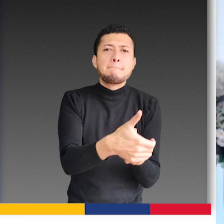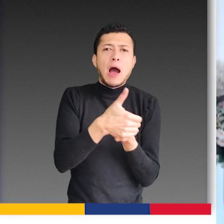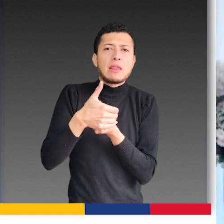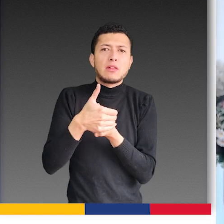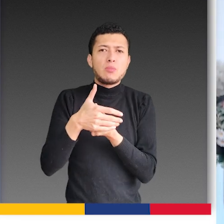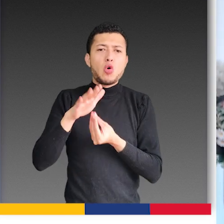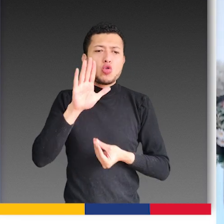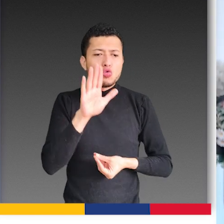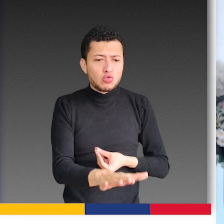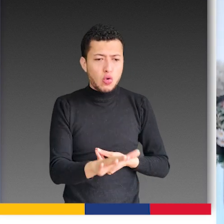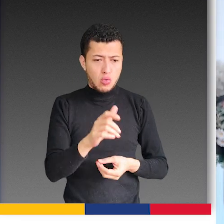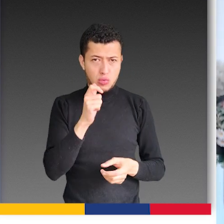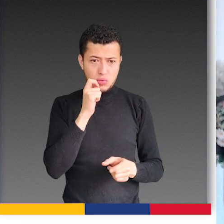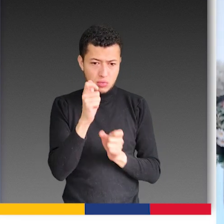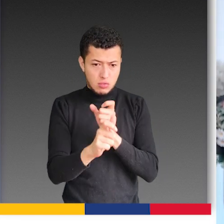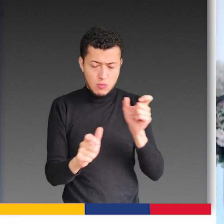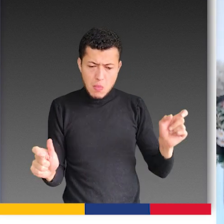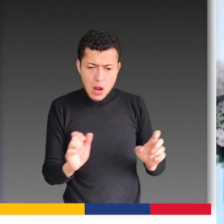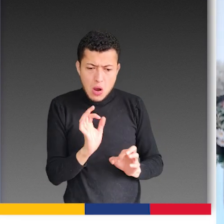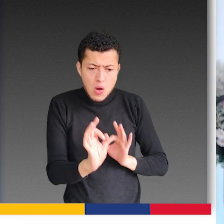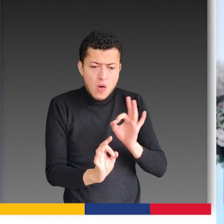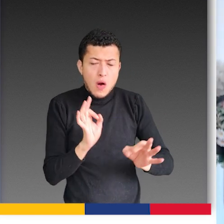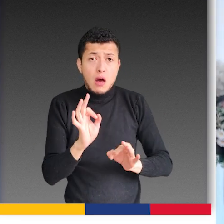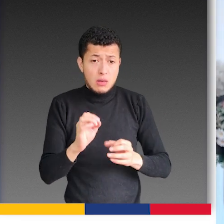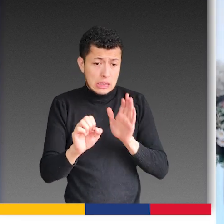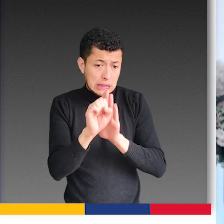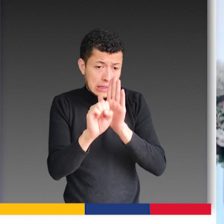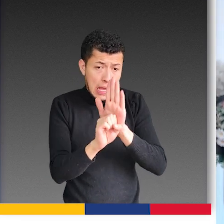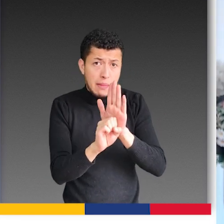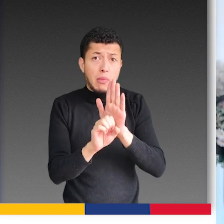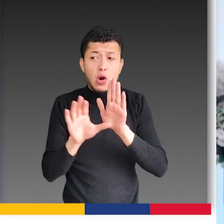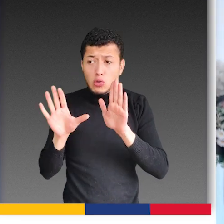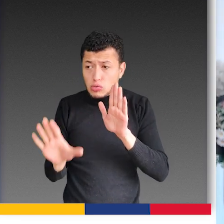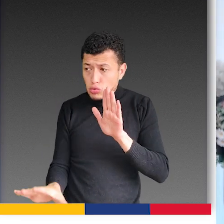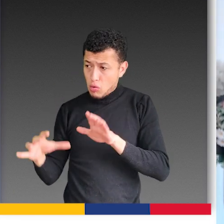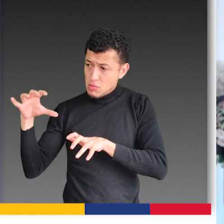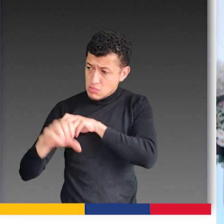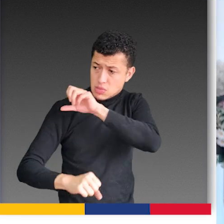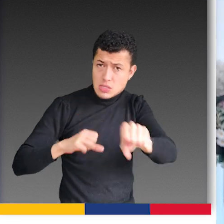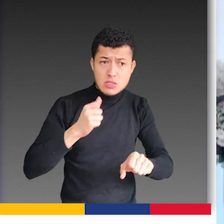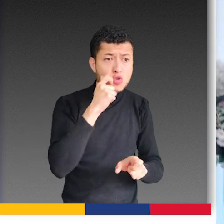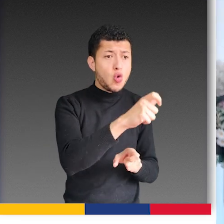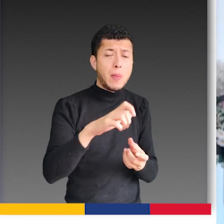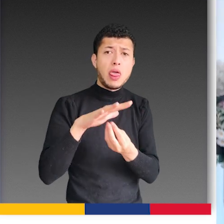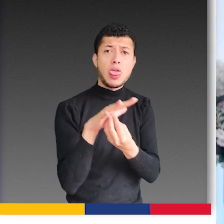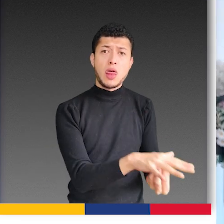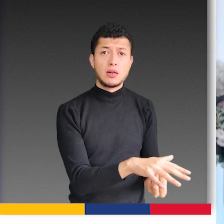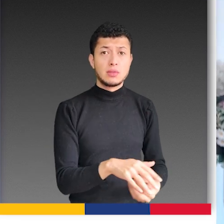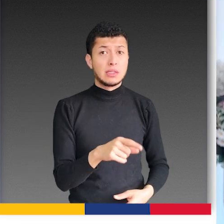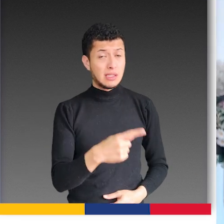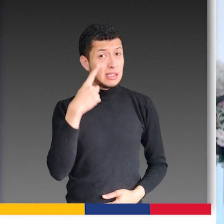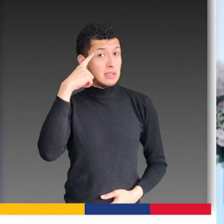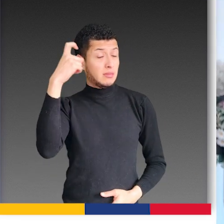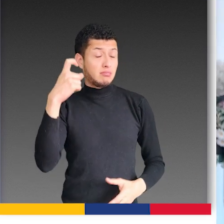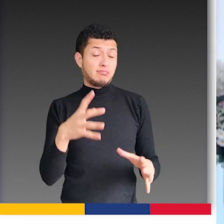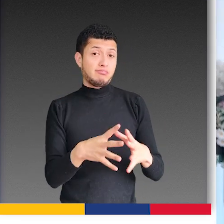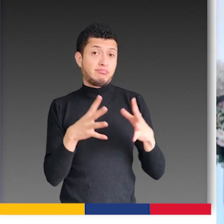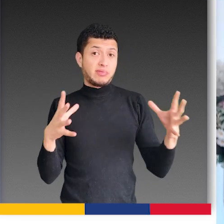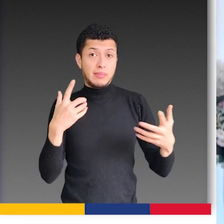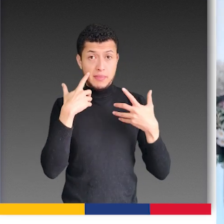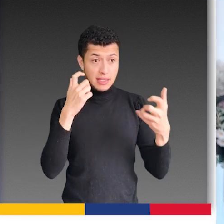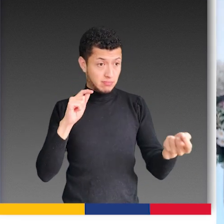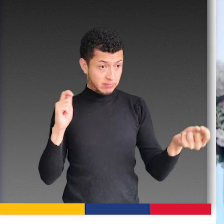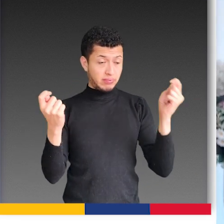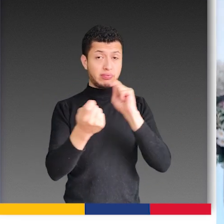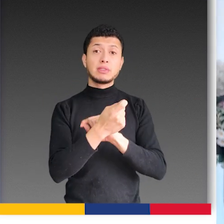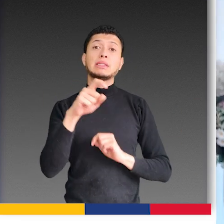patrimonio de la humanidad toda la simbología colonial que degrada nuestra condición humana. Y